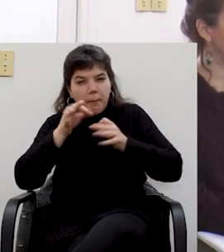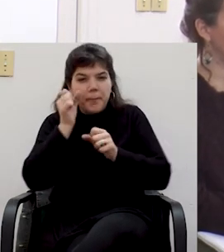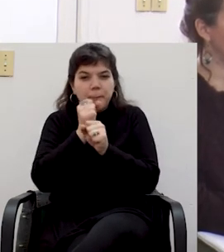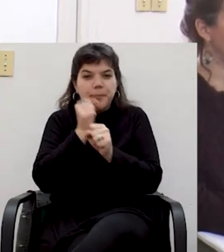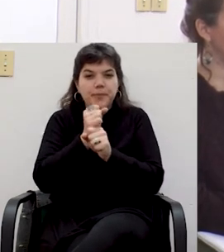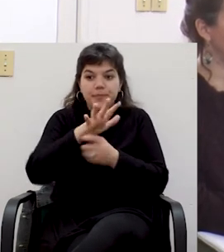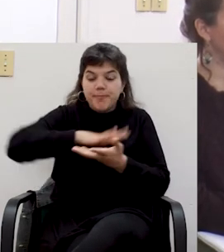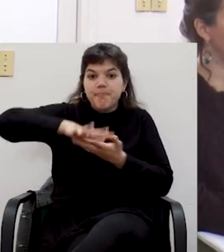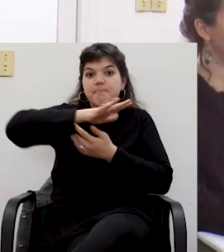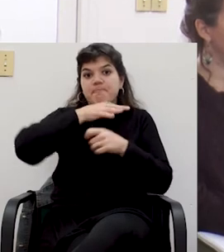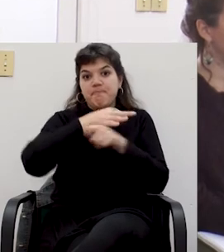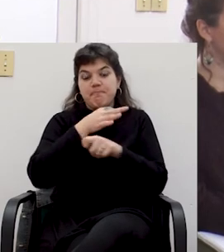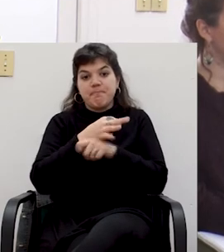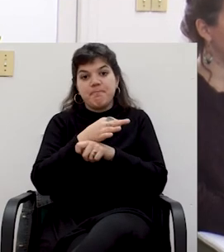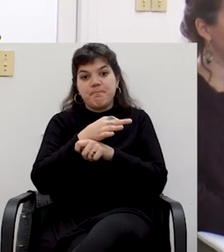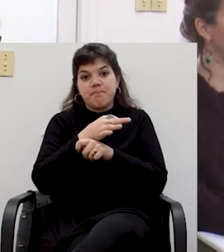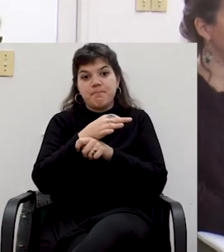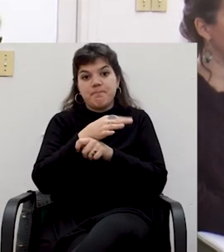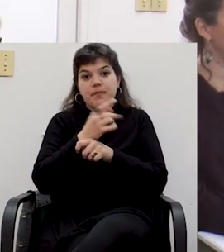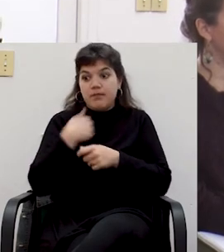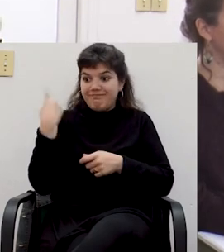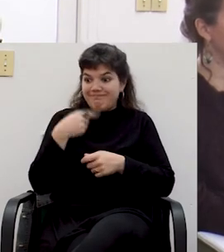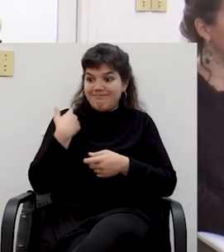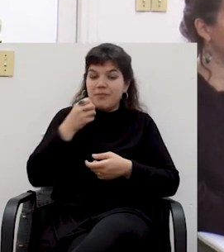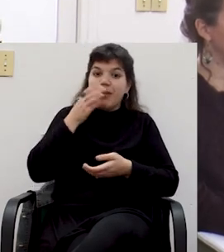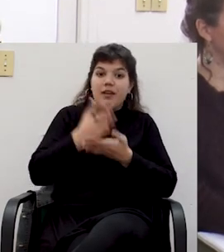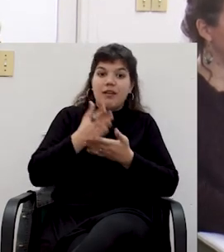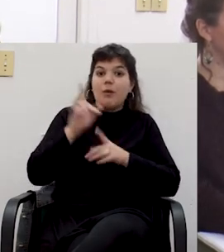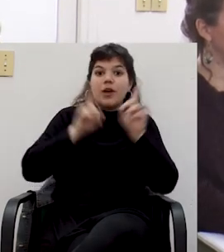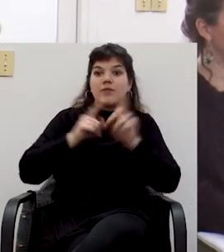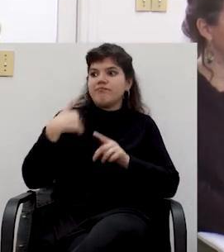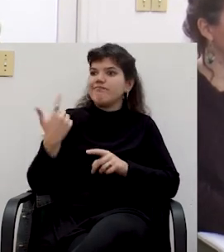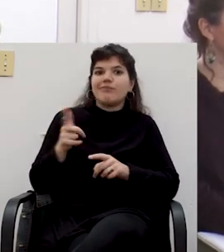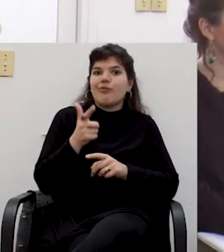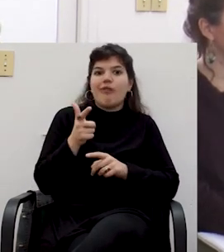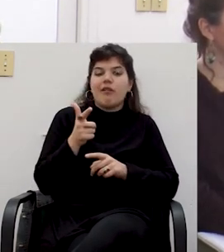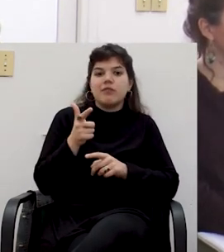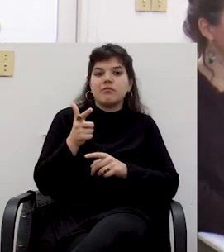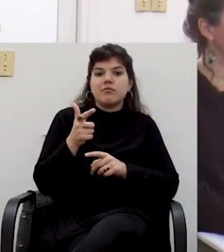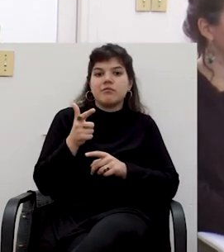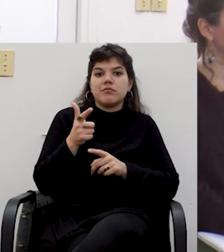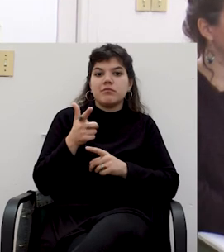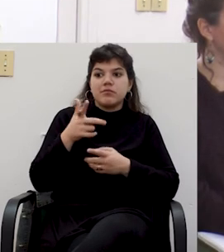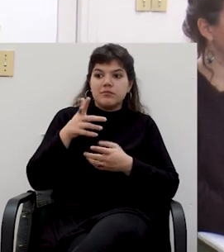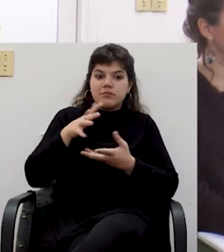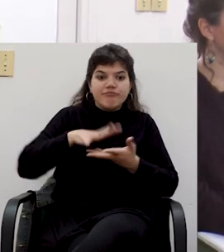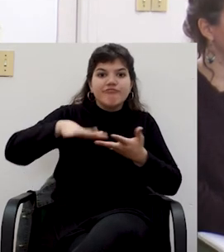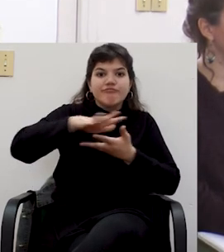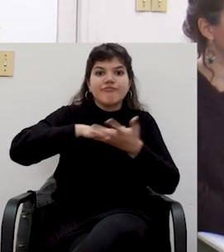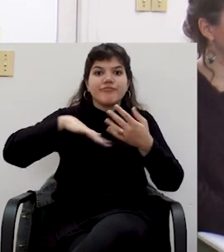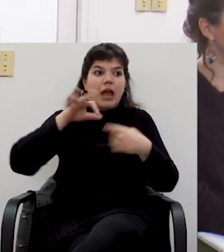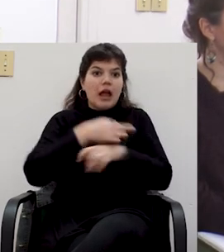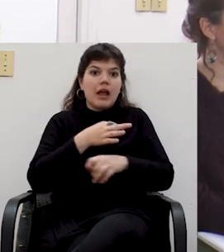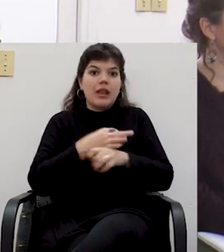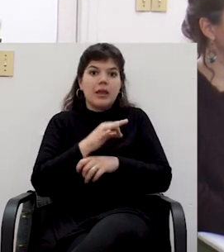de enseñanza. Nosotros desde Bienestar Universitario no tenemos... Por ahora no tenemos una unidad académica, por lo